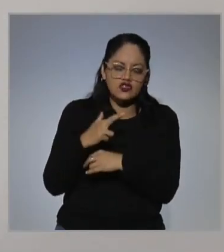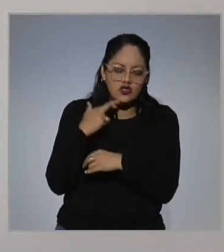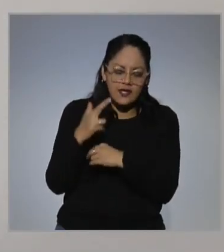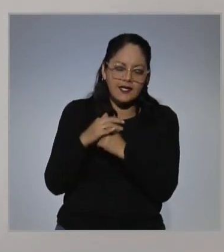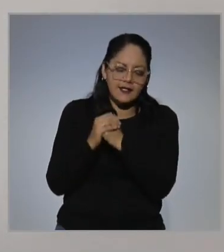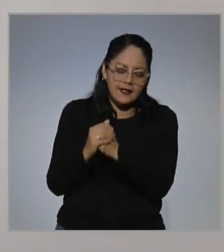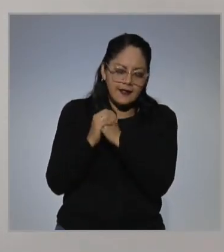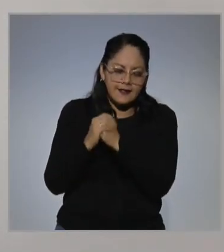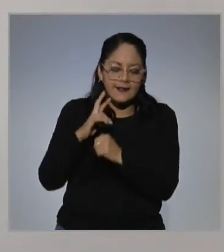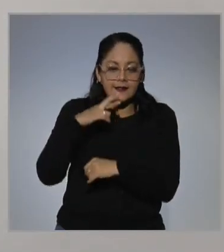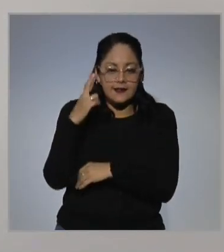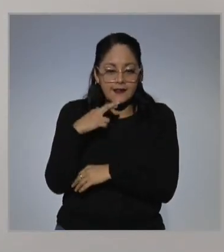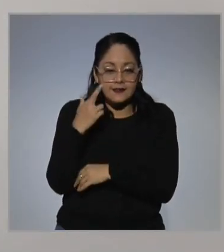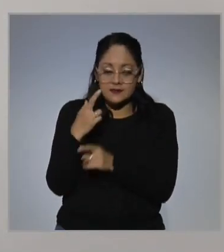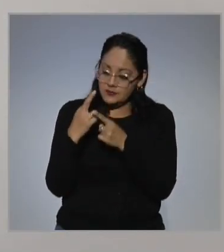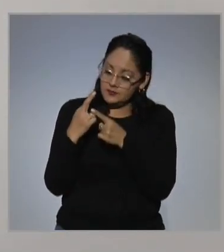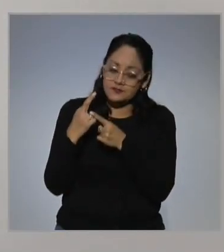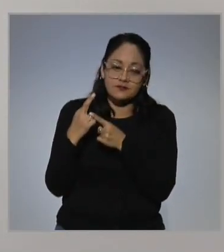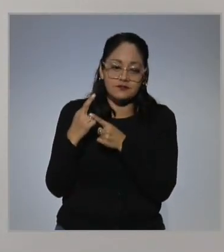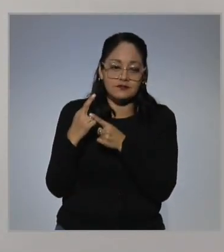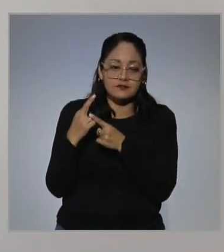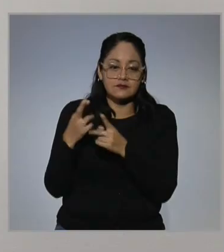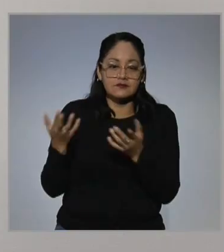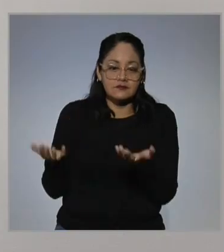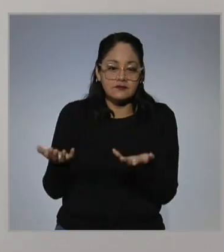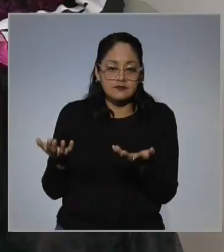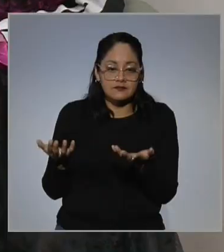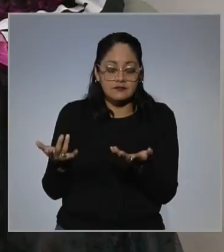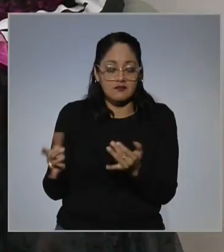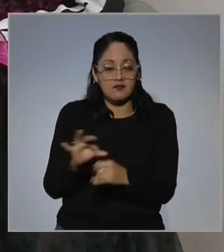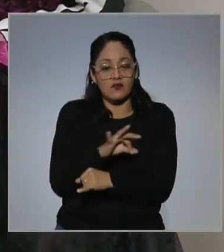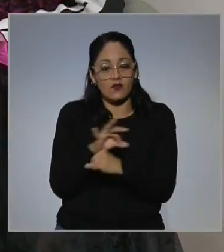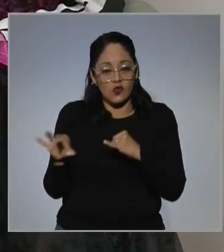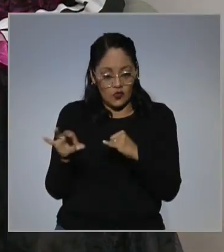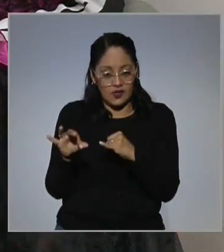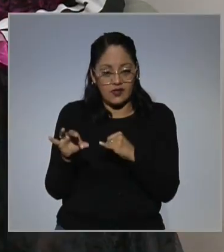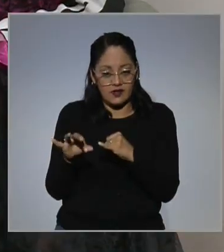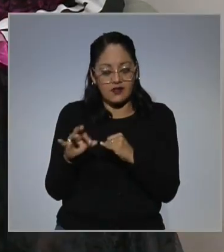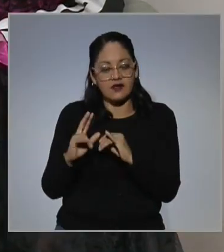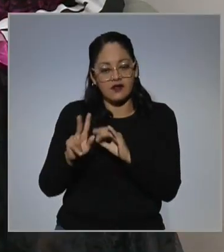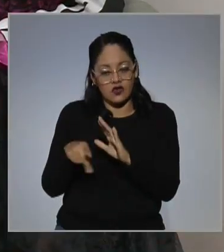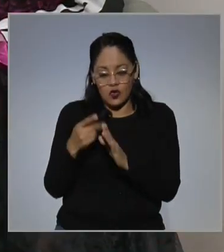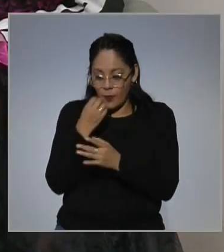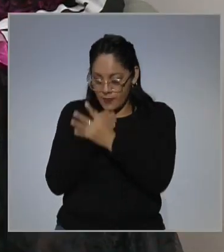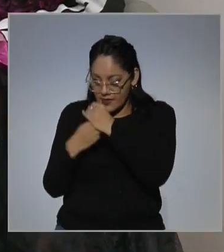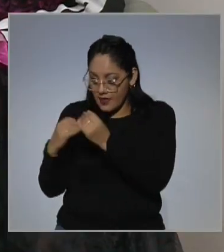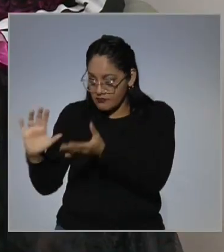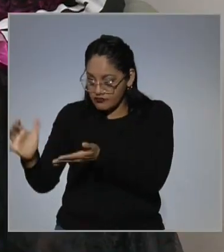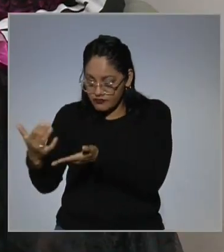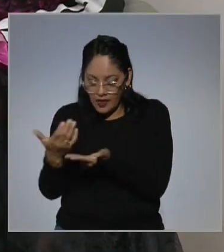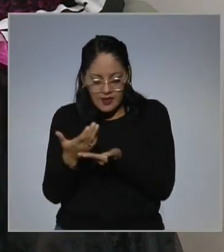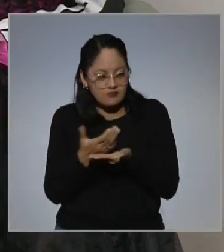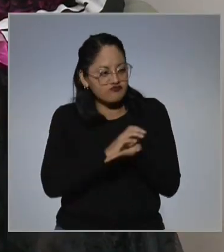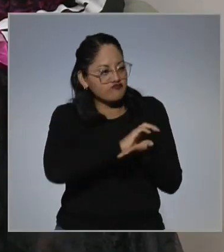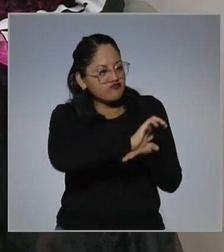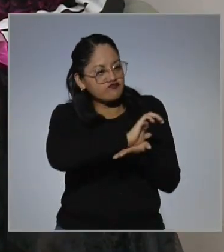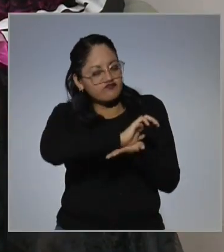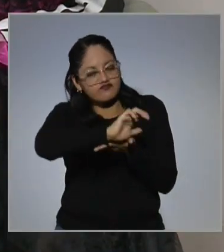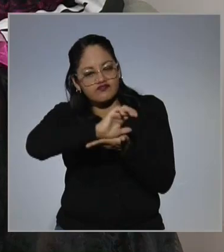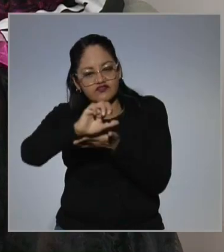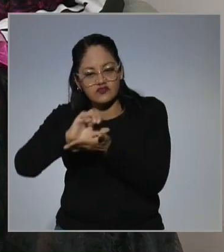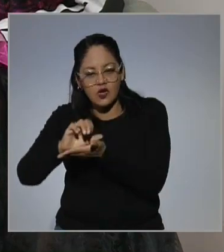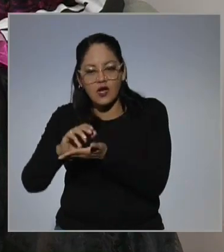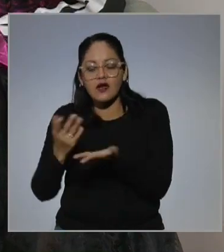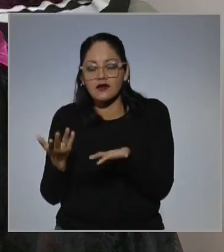los muertos y esos rezos, al final justamente se reparte la comida. Claro. Y esa comida